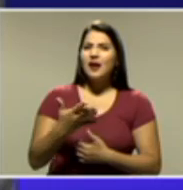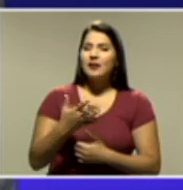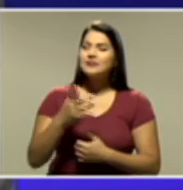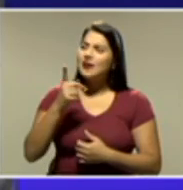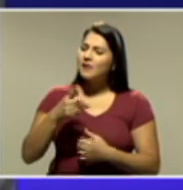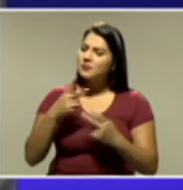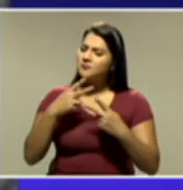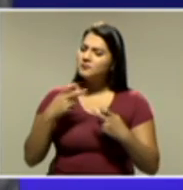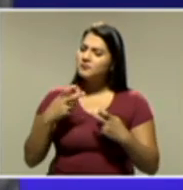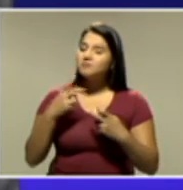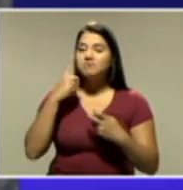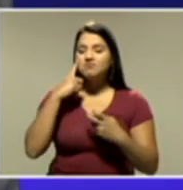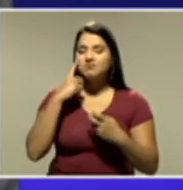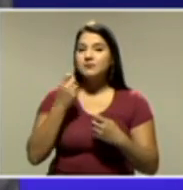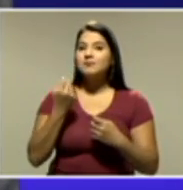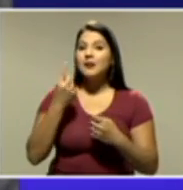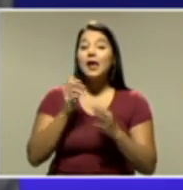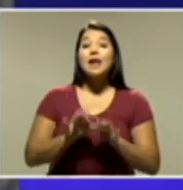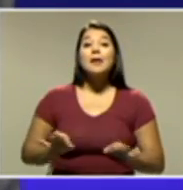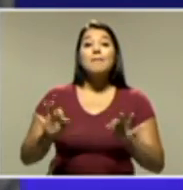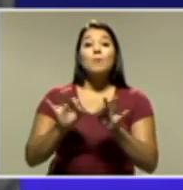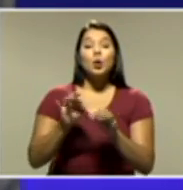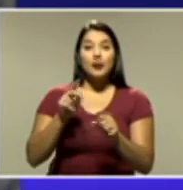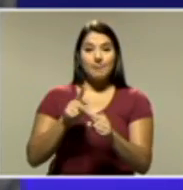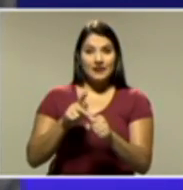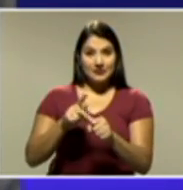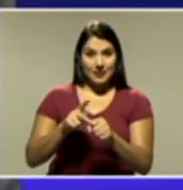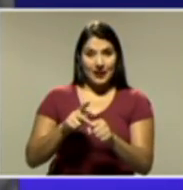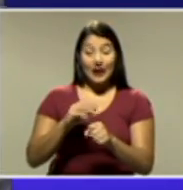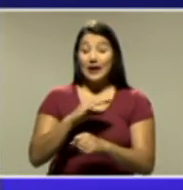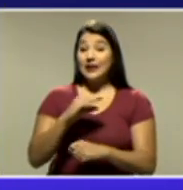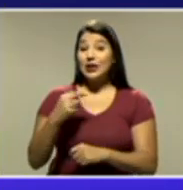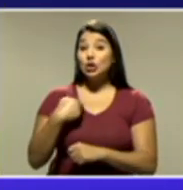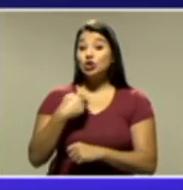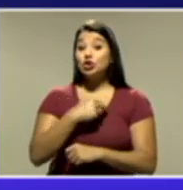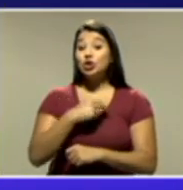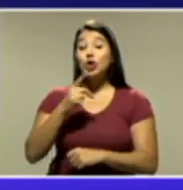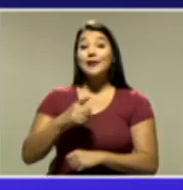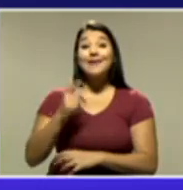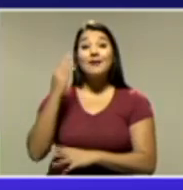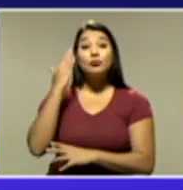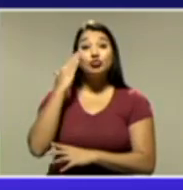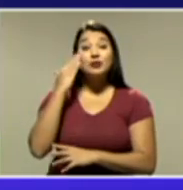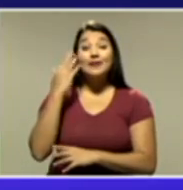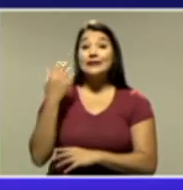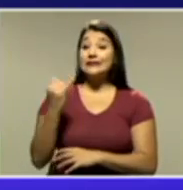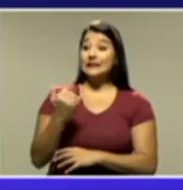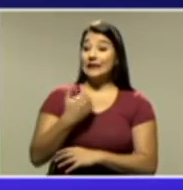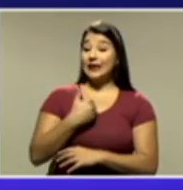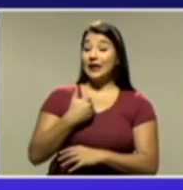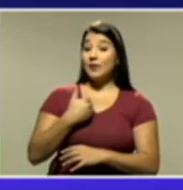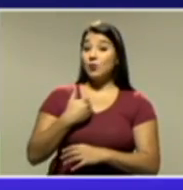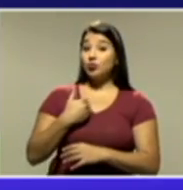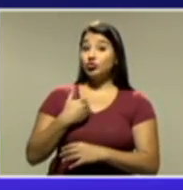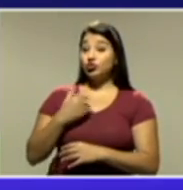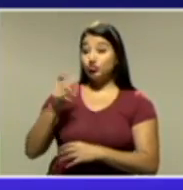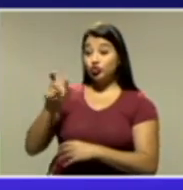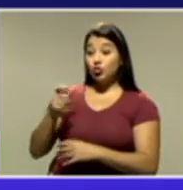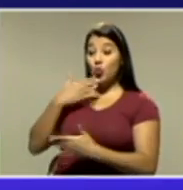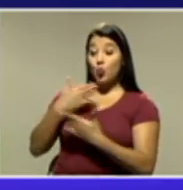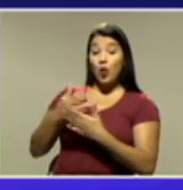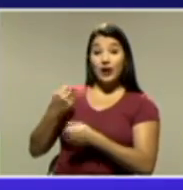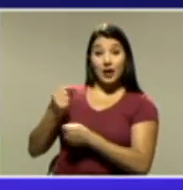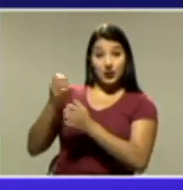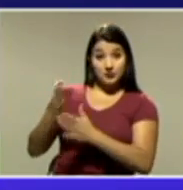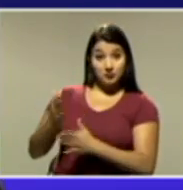importante participar, de que tenemos que saber que si hemos tenido un buen gobierno municipal, pues es